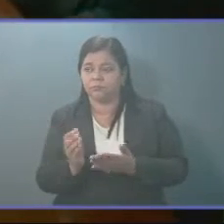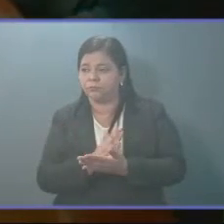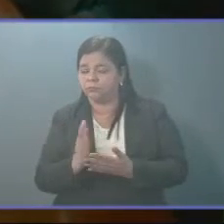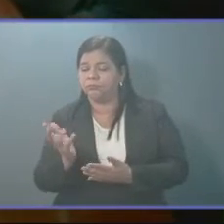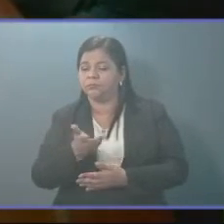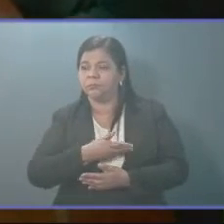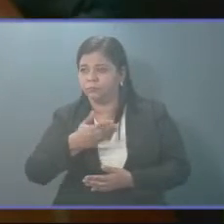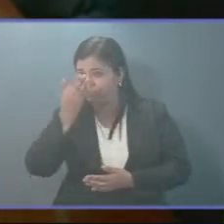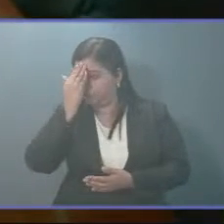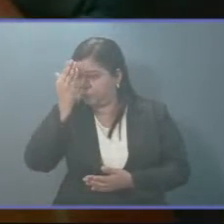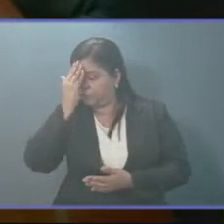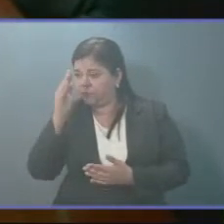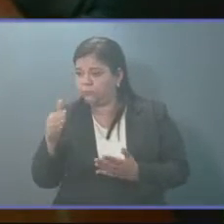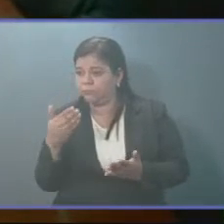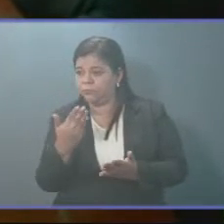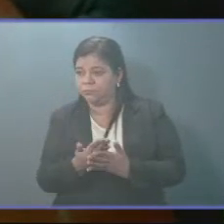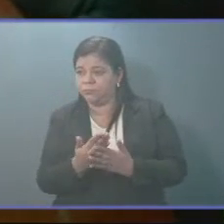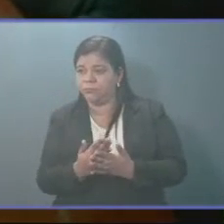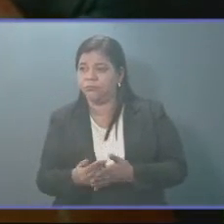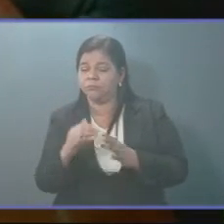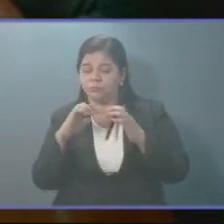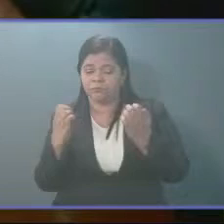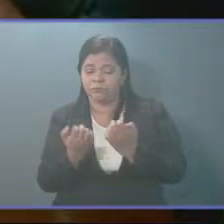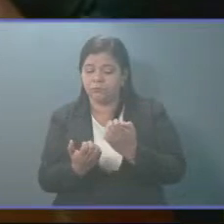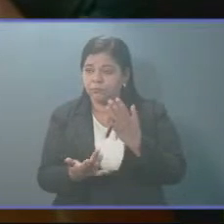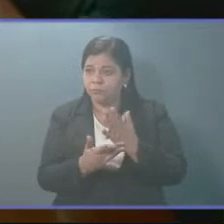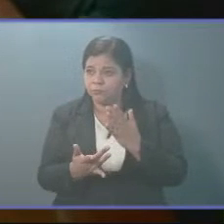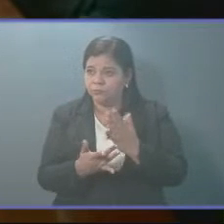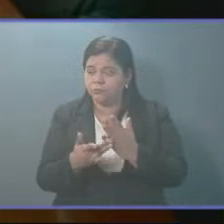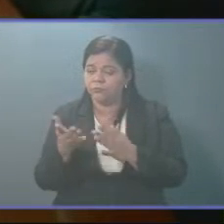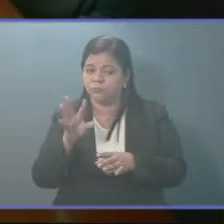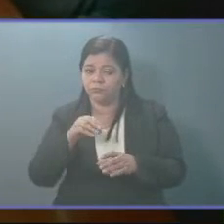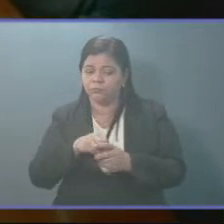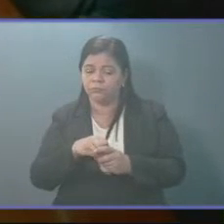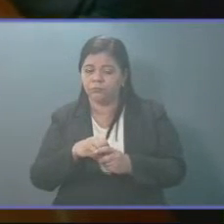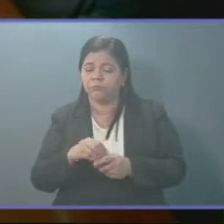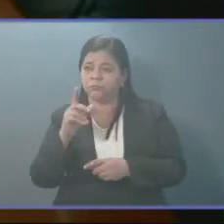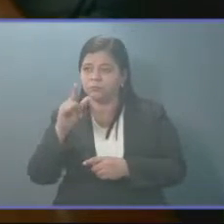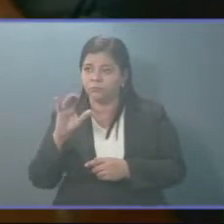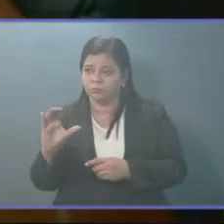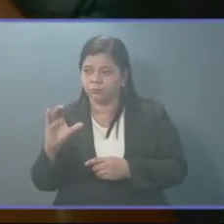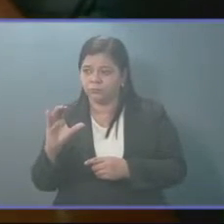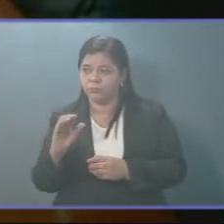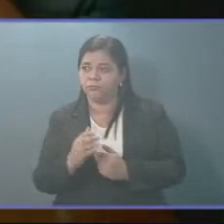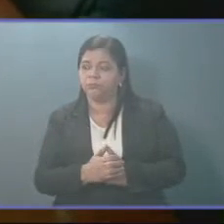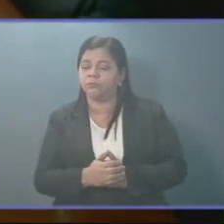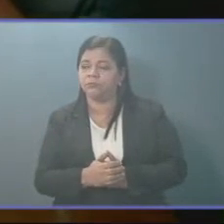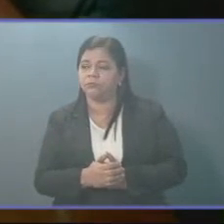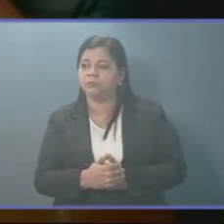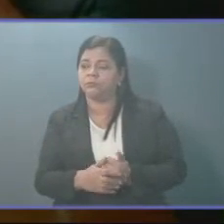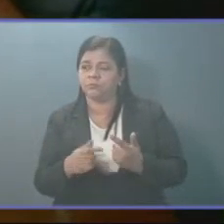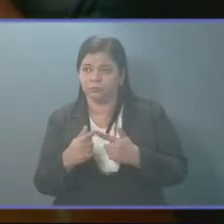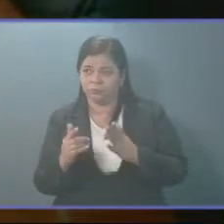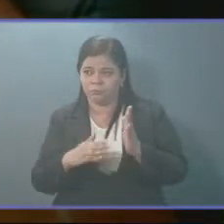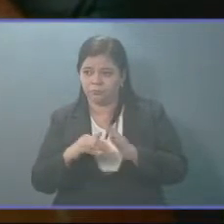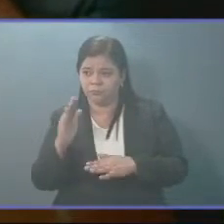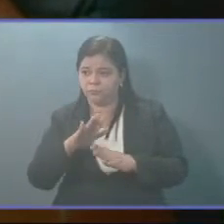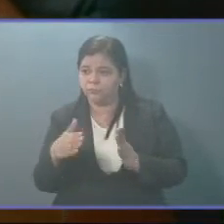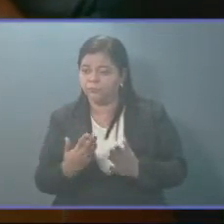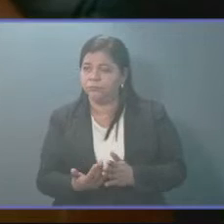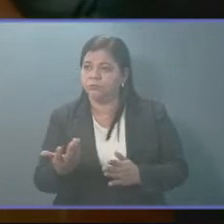que el técnico que envía a la Corte, el licenciado Eric Ezequiel López Barahona, y